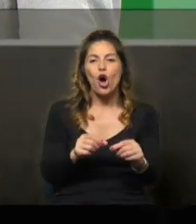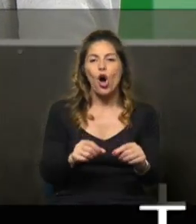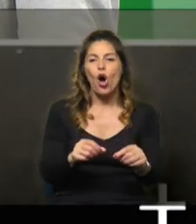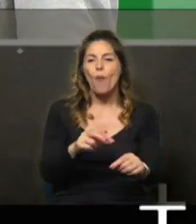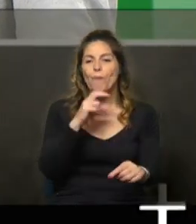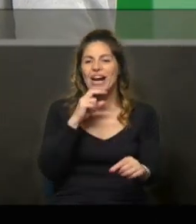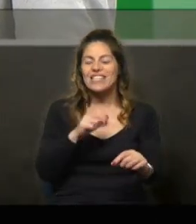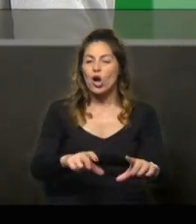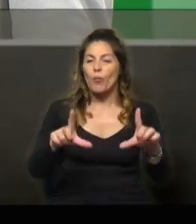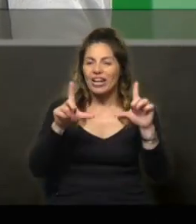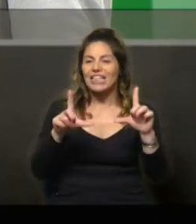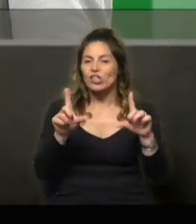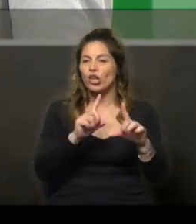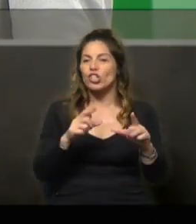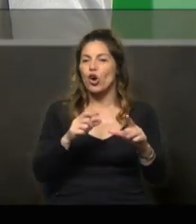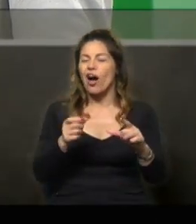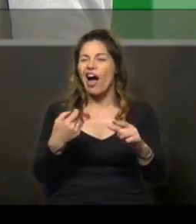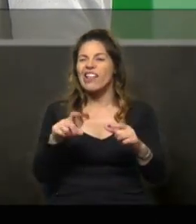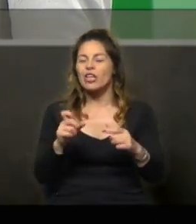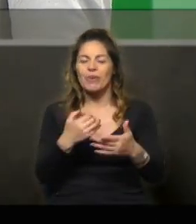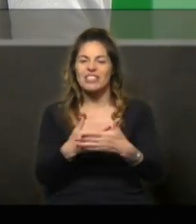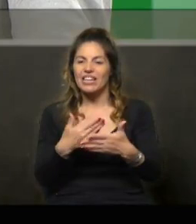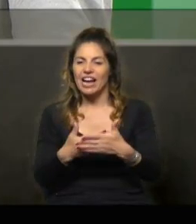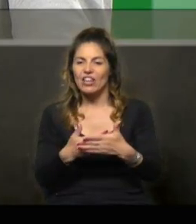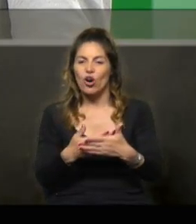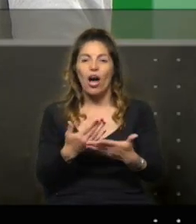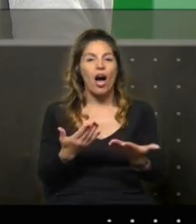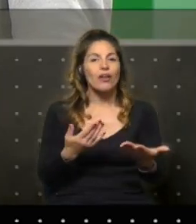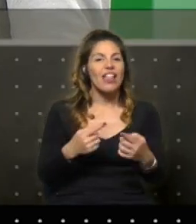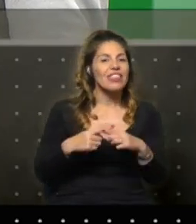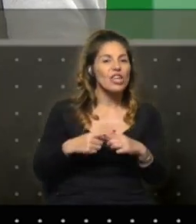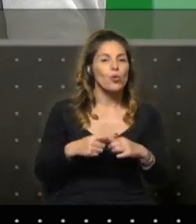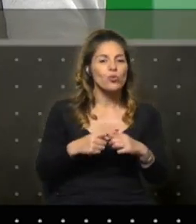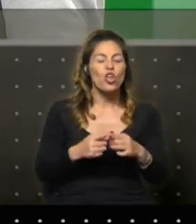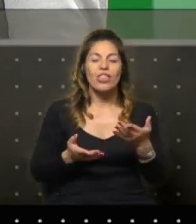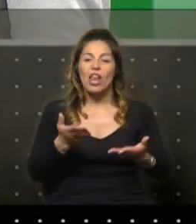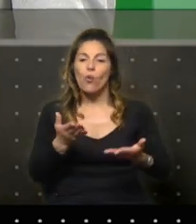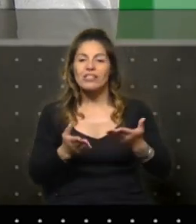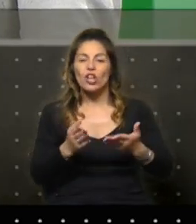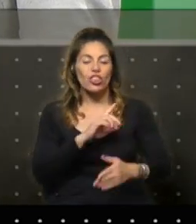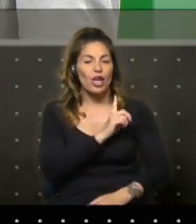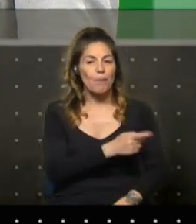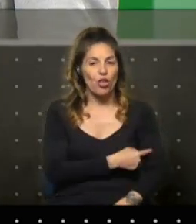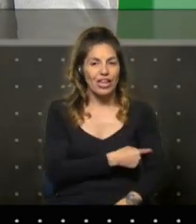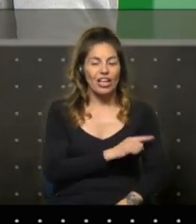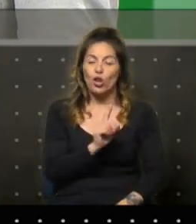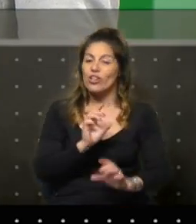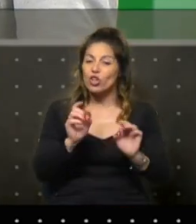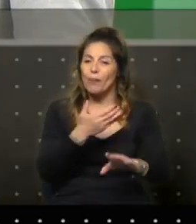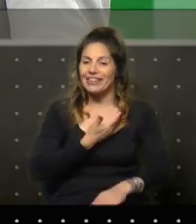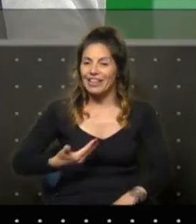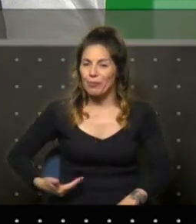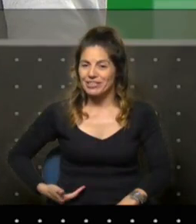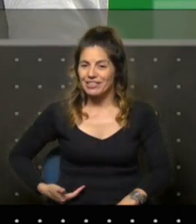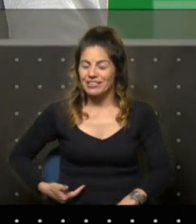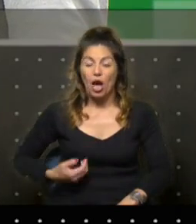más cercano en fin hay toda una discusión ahora de la ecuación de poder en varios aspectos de la Argentina que no son solo la presidencia y vamos a